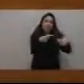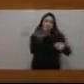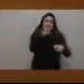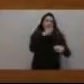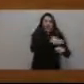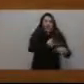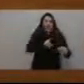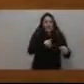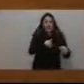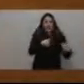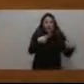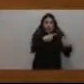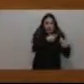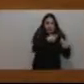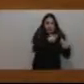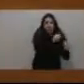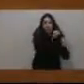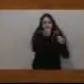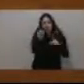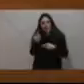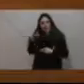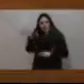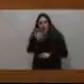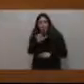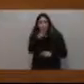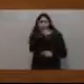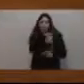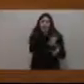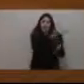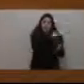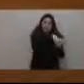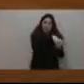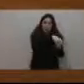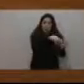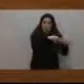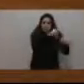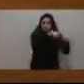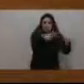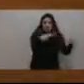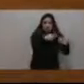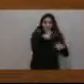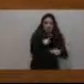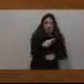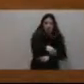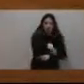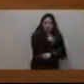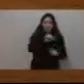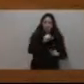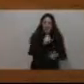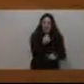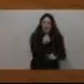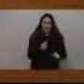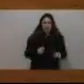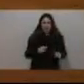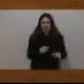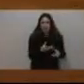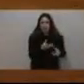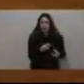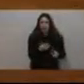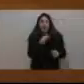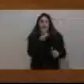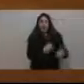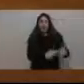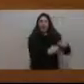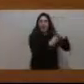Y en ese sentido, la planta regasificadora es, sé, que costó mucho, que lamentablemente está parada, que se inició, como digo, su tramitación